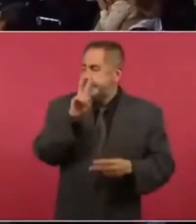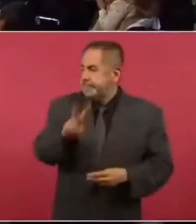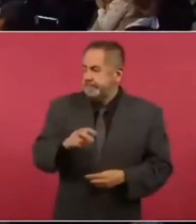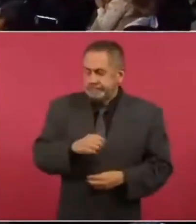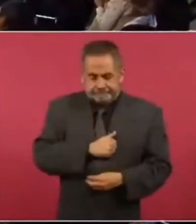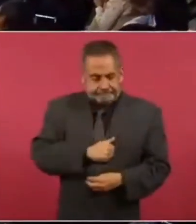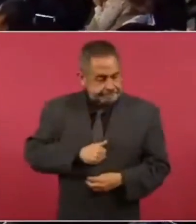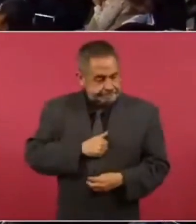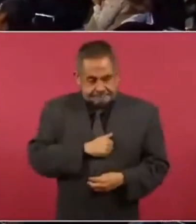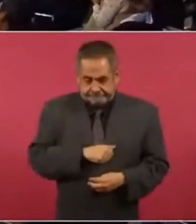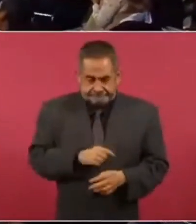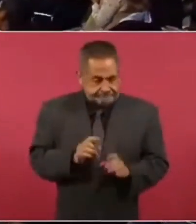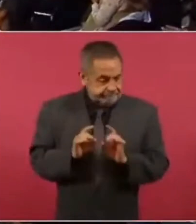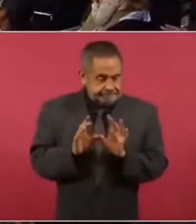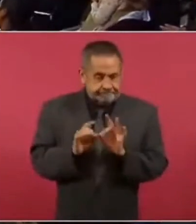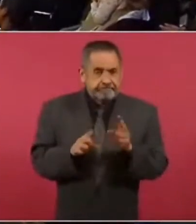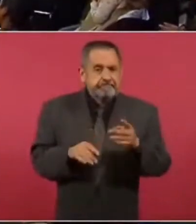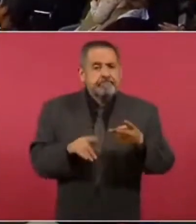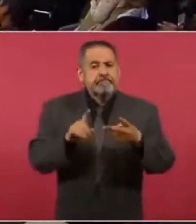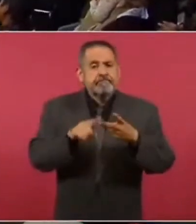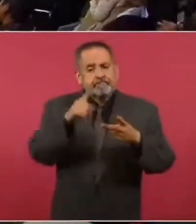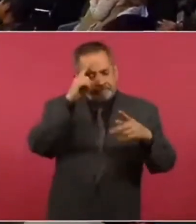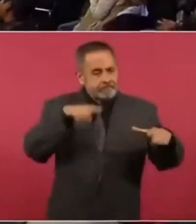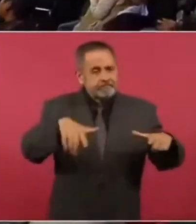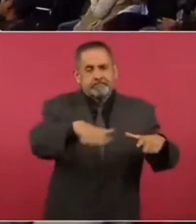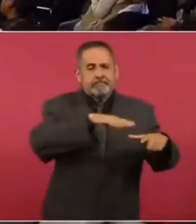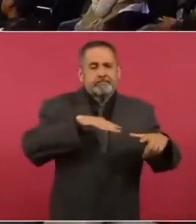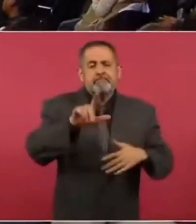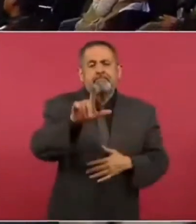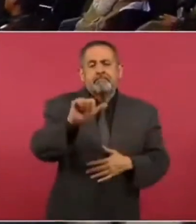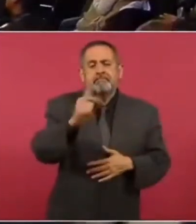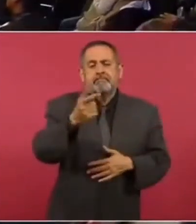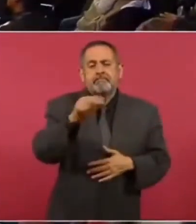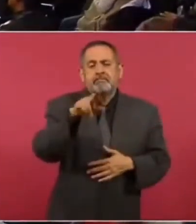lamentable es el de La Laguna.